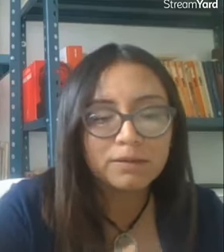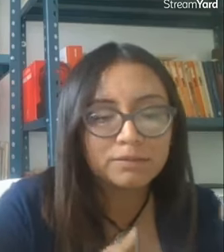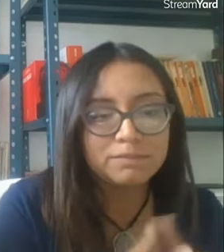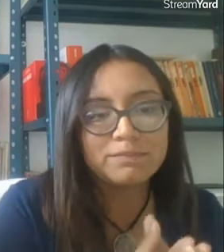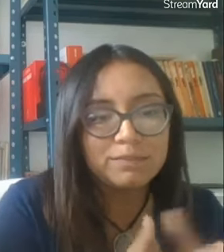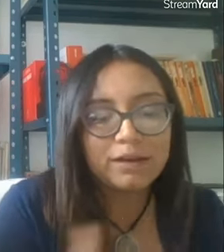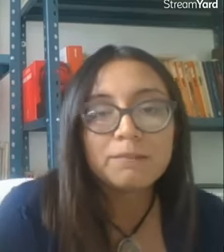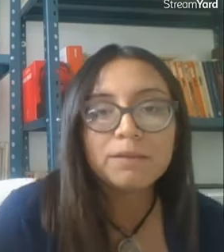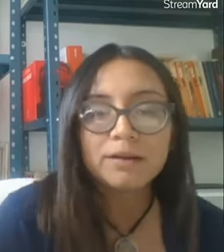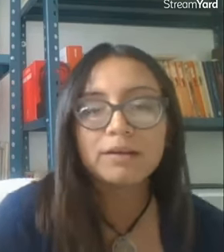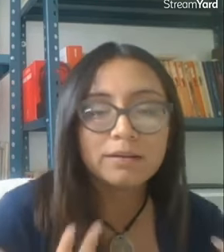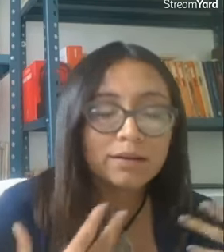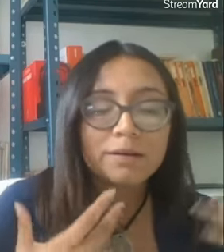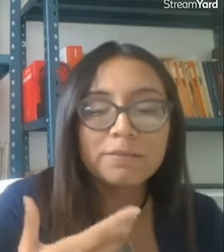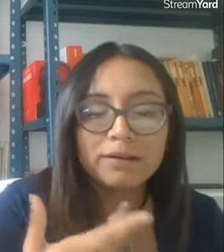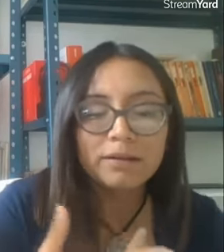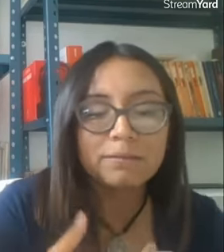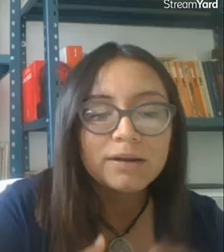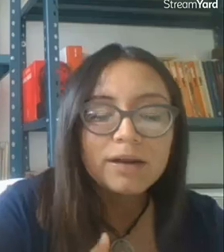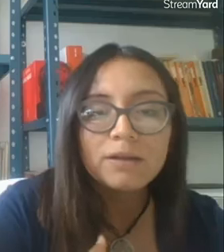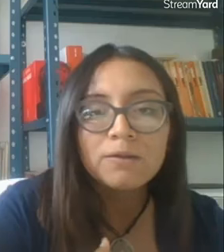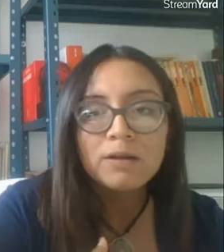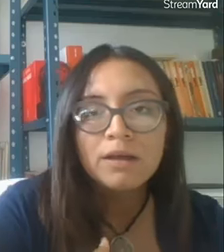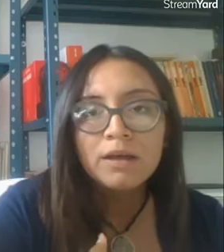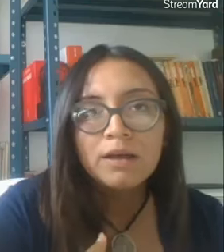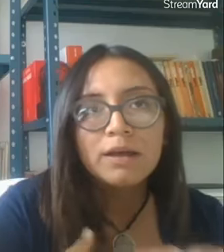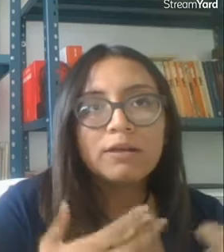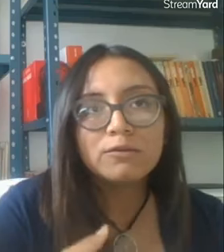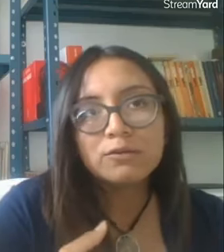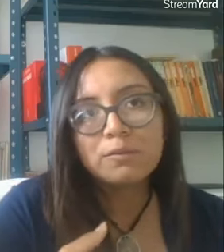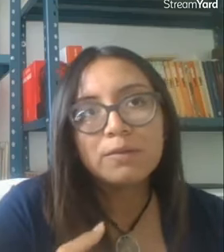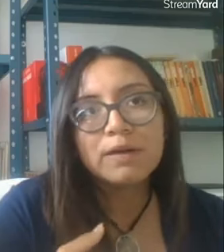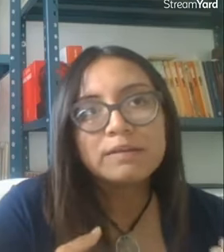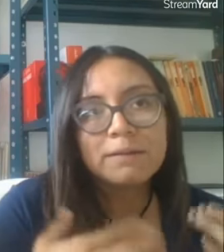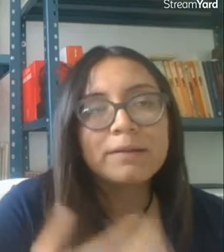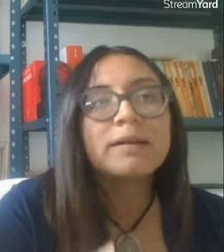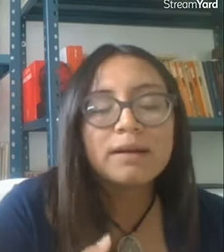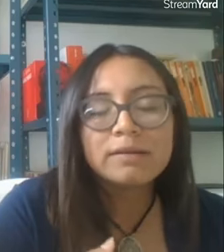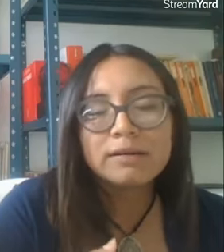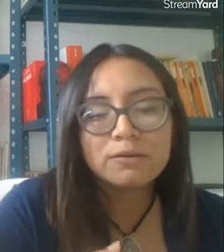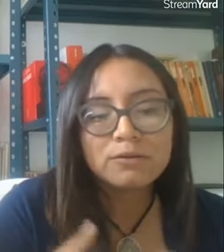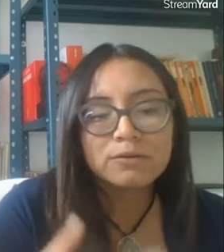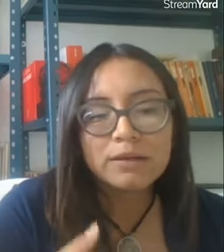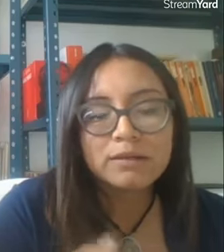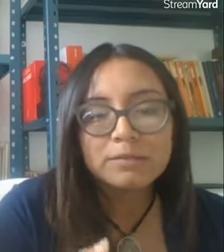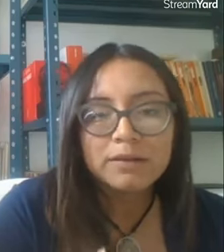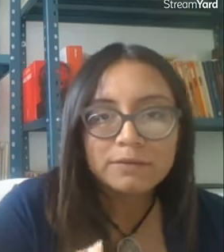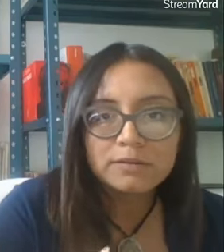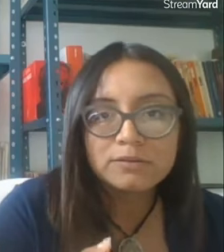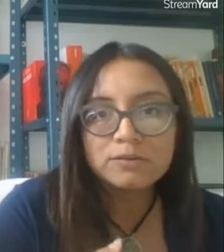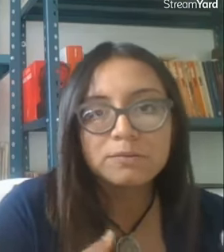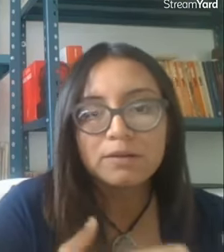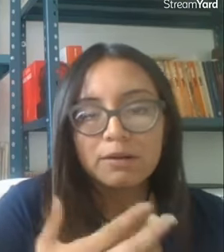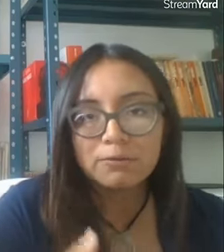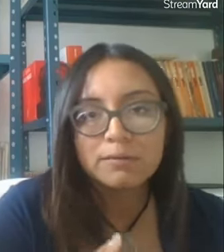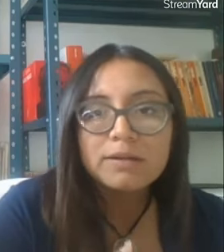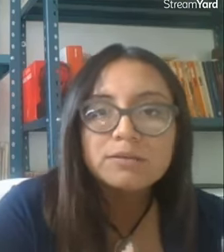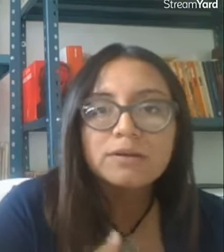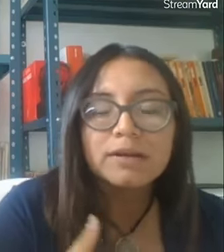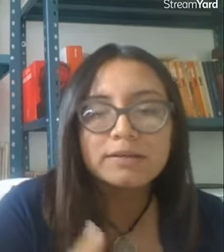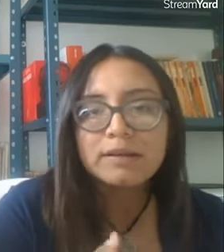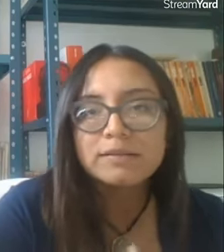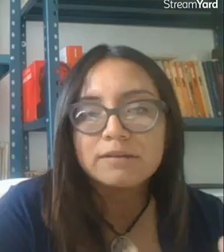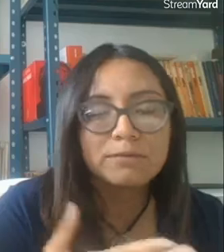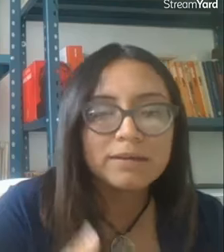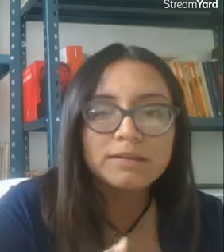acaparar pues la gran parte del mercado, e incluso pues aventajarse con otros grandes beneficios como el